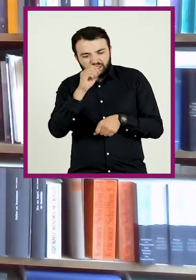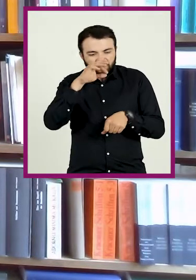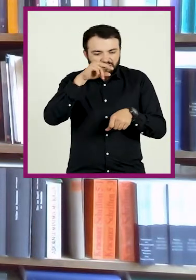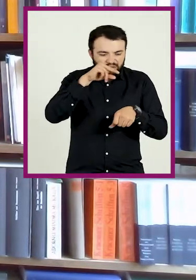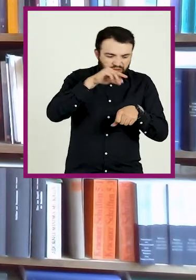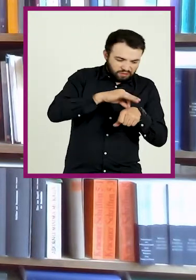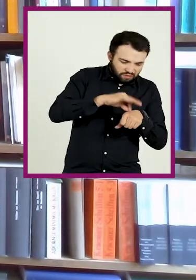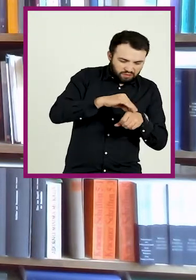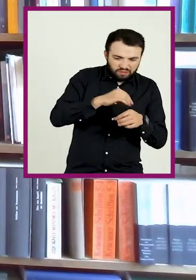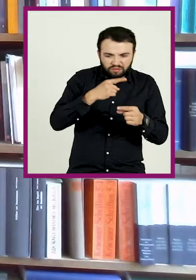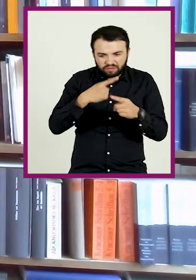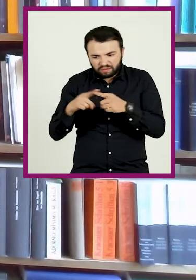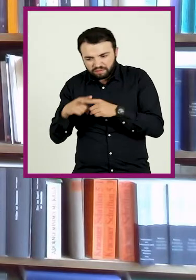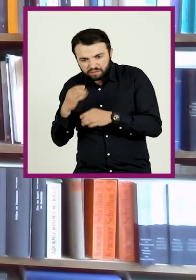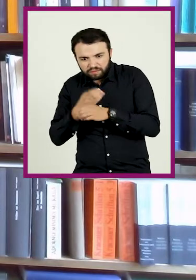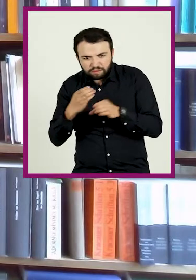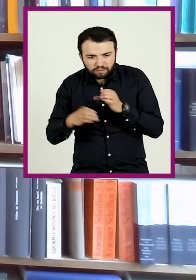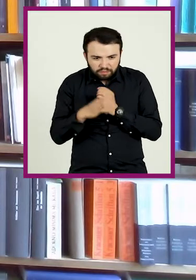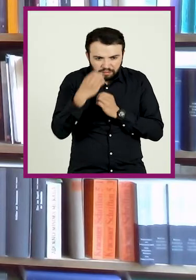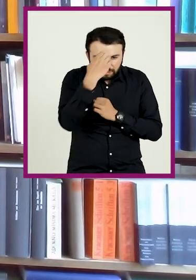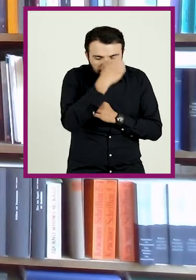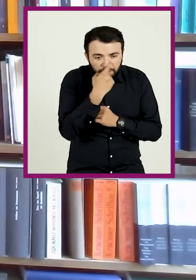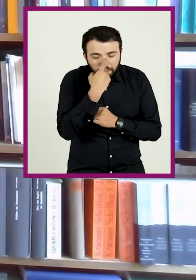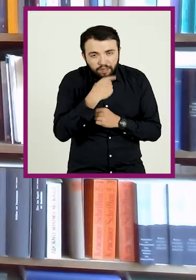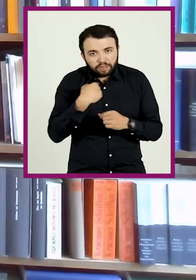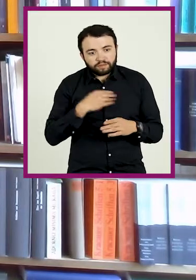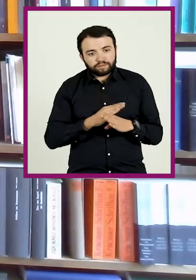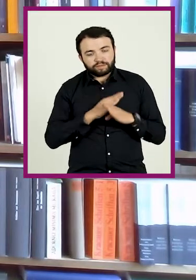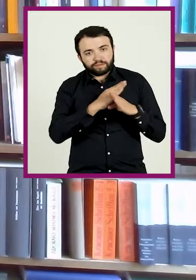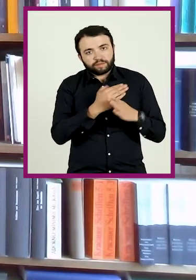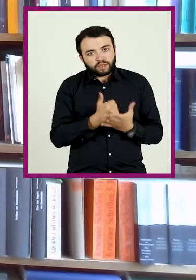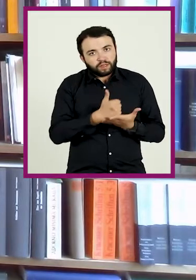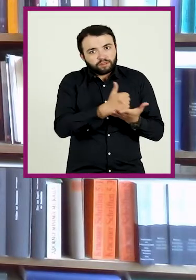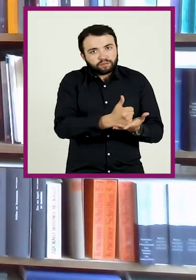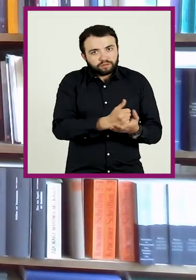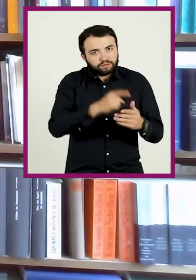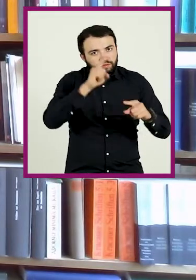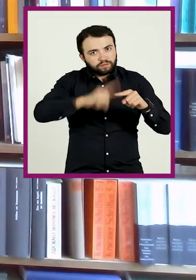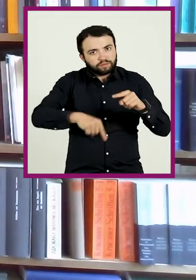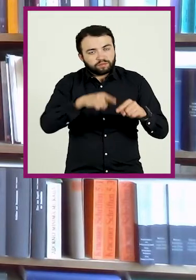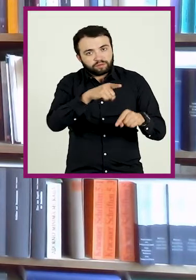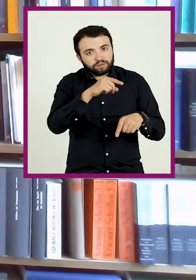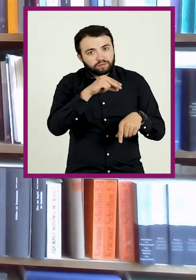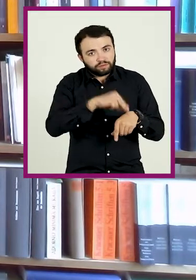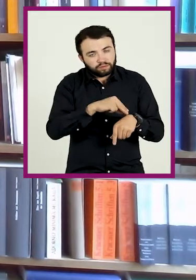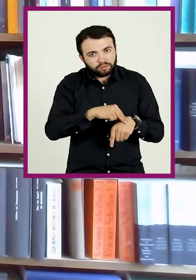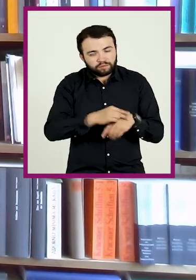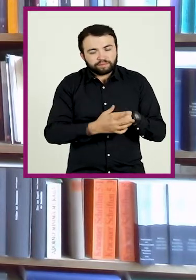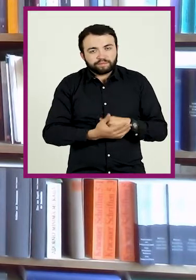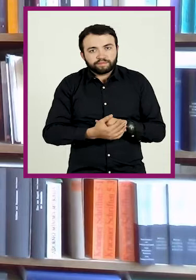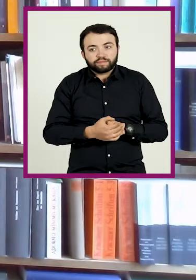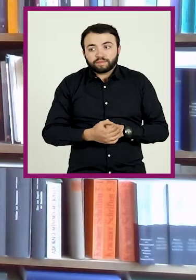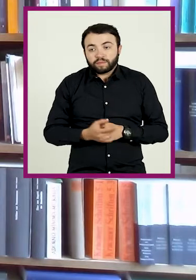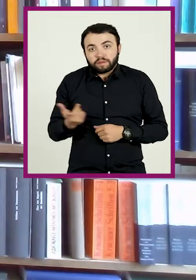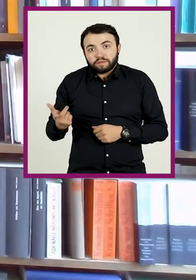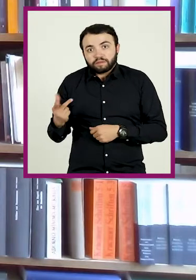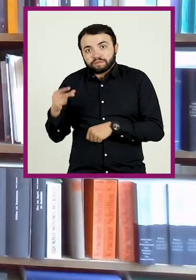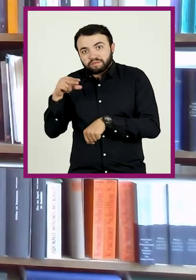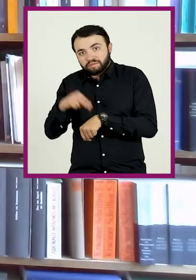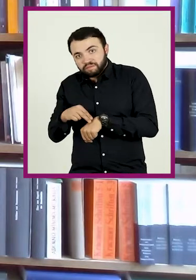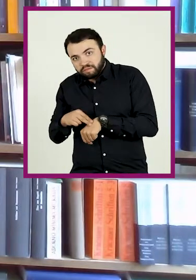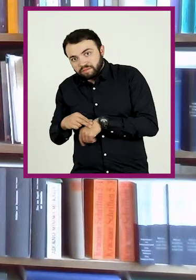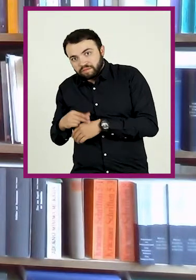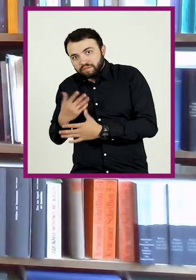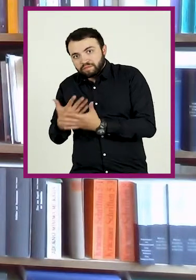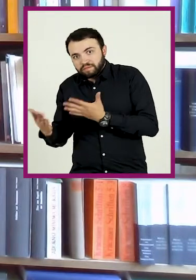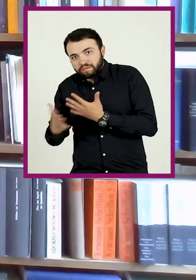que dispondría de los conocimientos teóricos y prácticos adecuados para poder hacer frente a esa enfermedad. Hoy en día, sin embargo, la labor